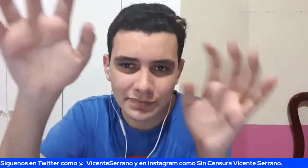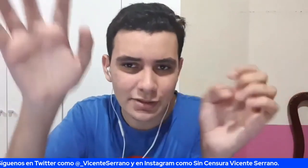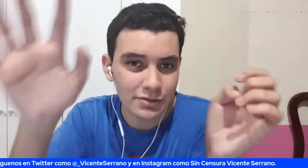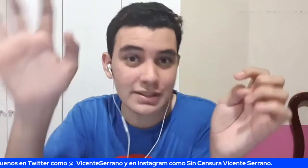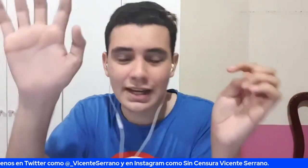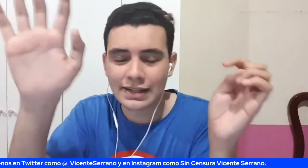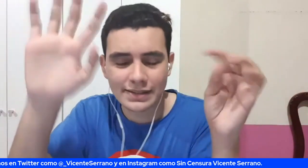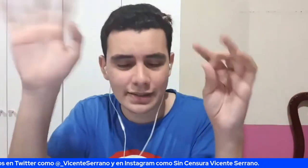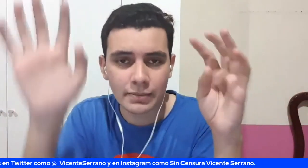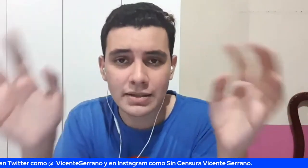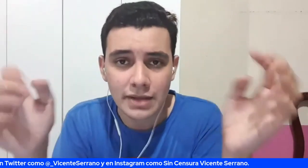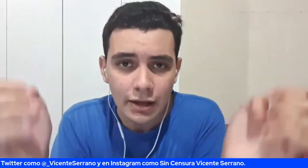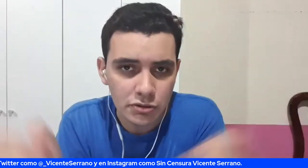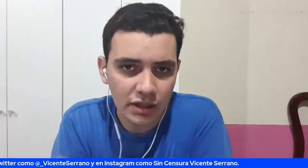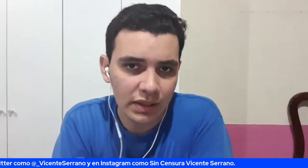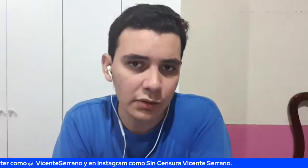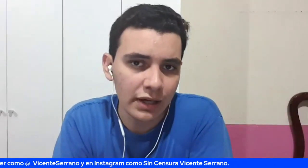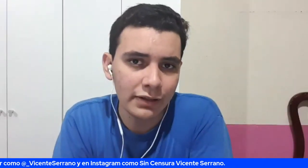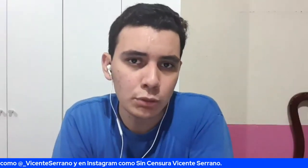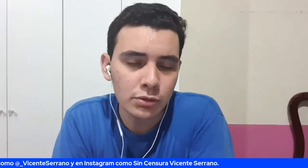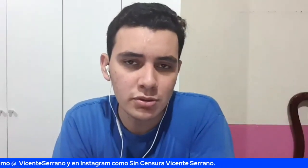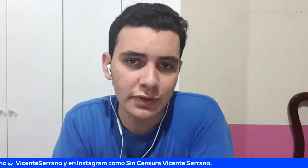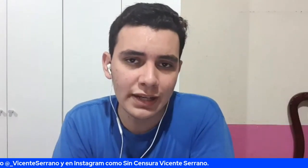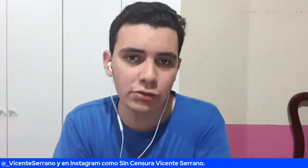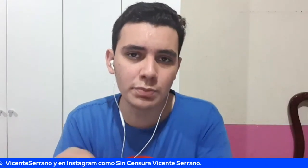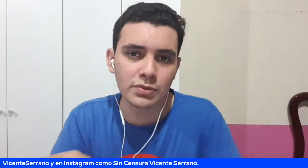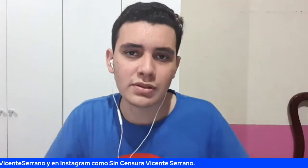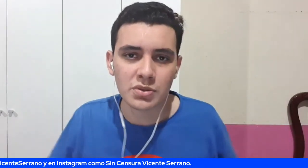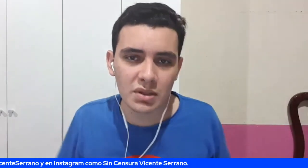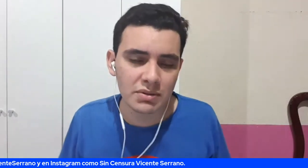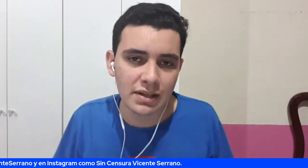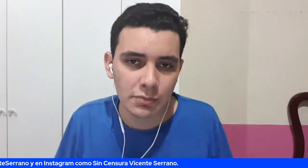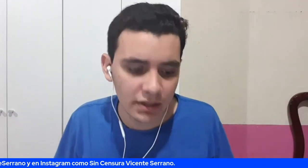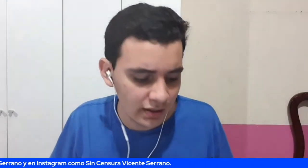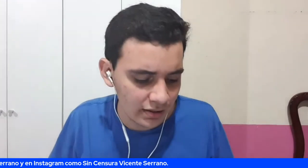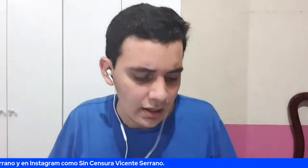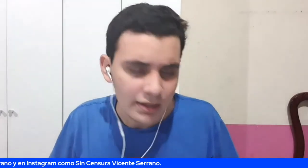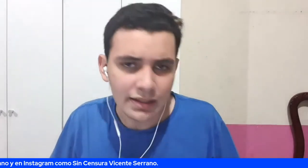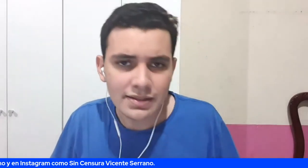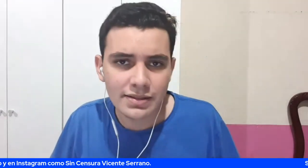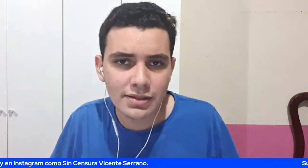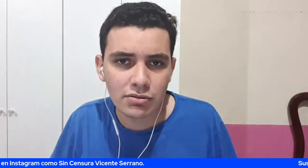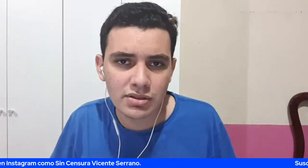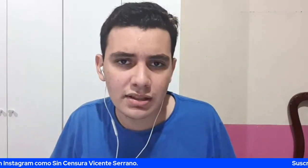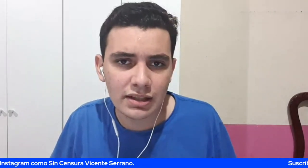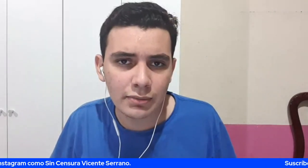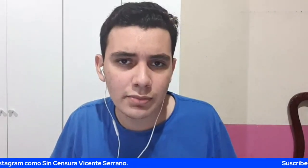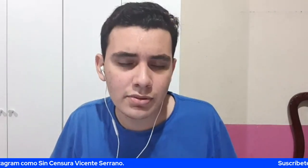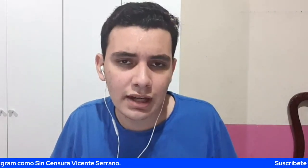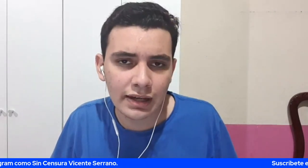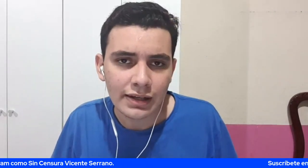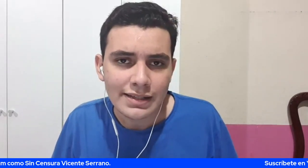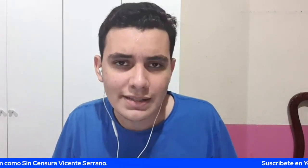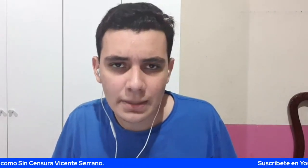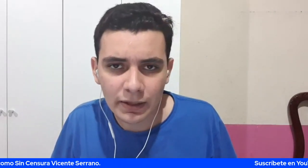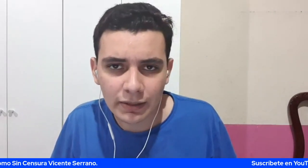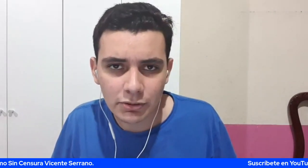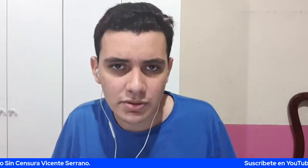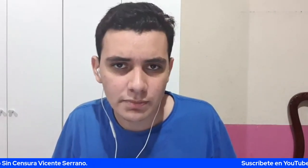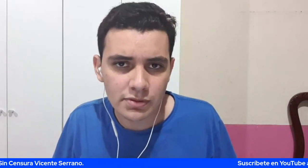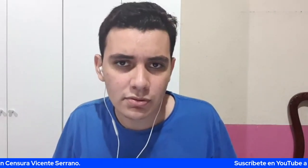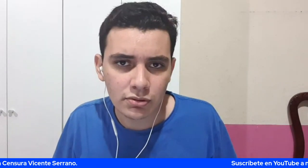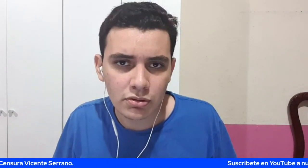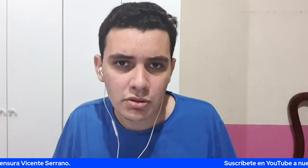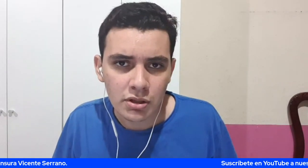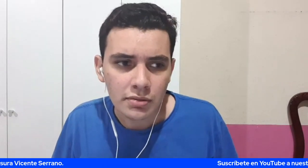el gobierno administra esos recursos para que se opere en todo el territorio de forma adecuada. Yo estoy de acuerdo. El problema